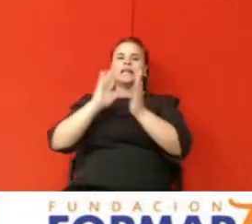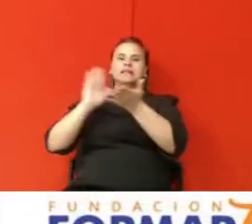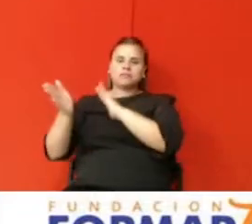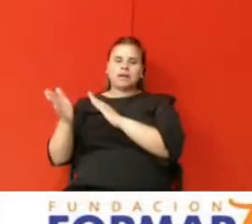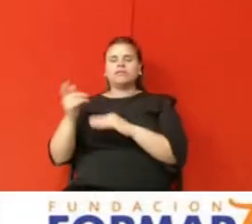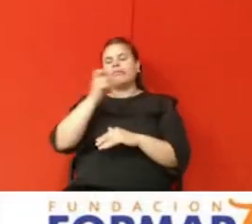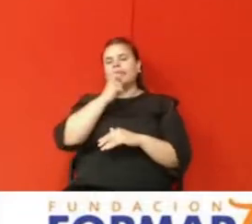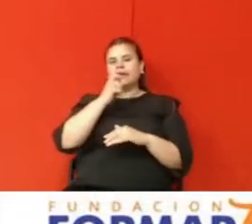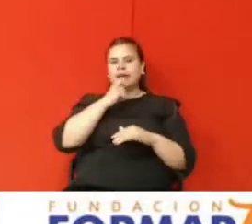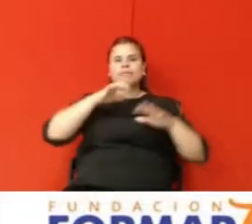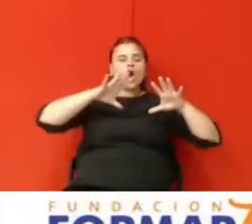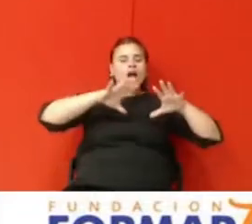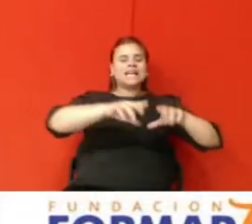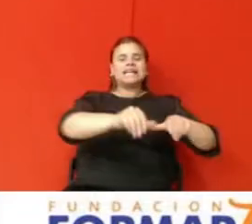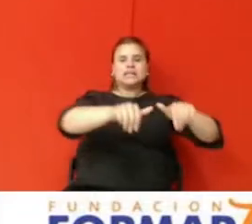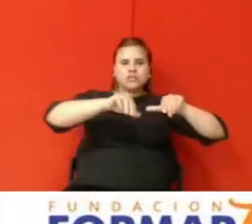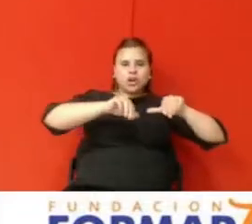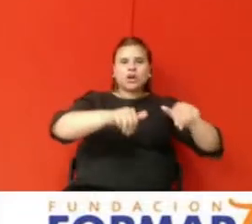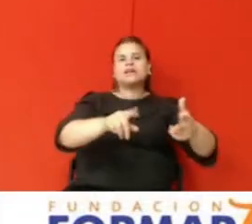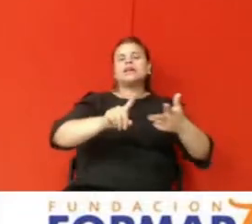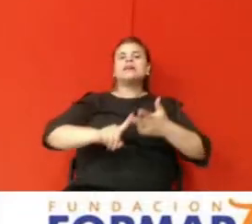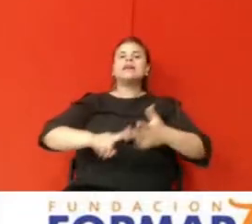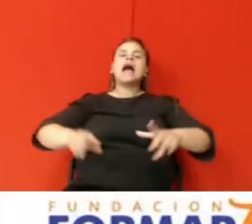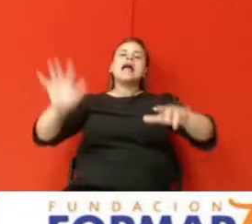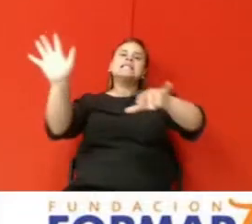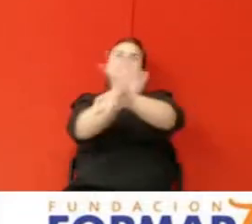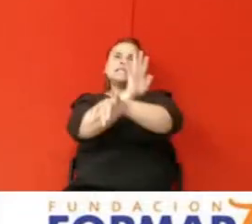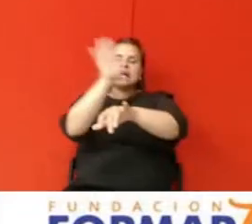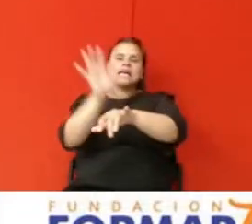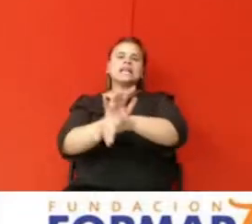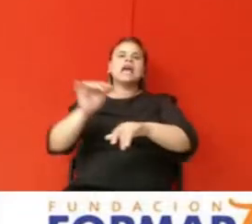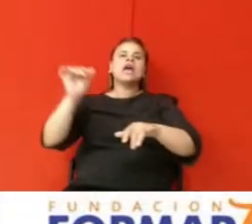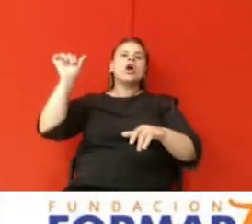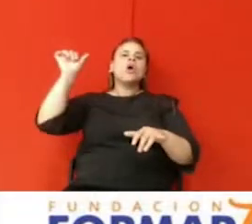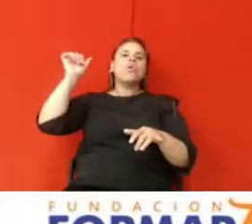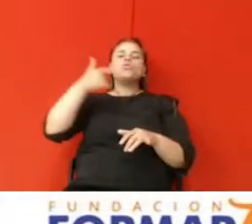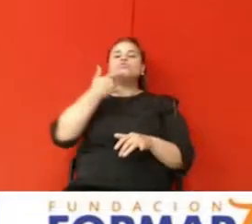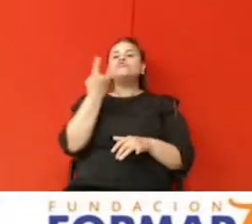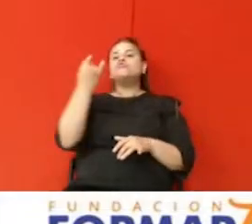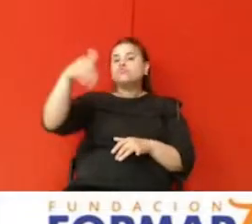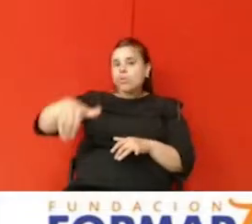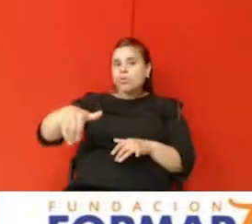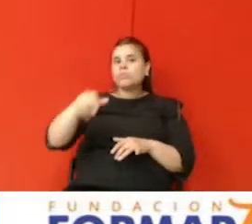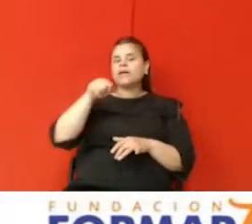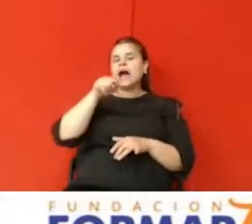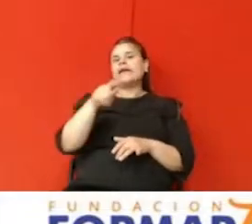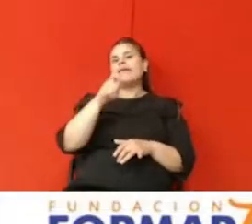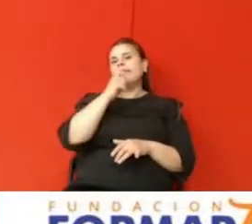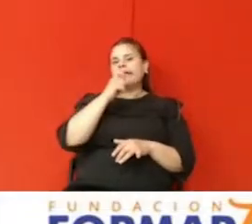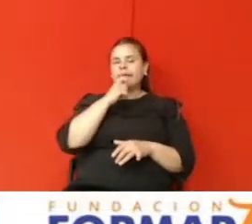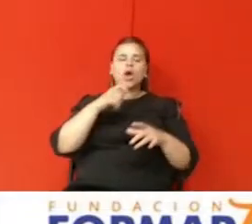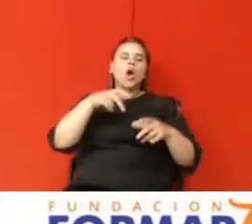Zoom, una biblioteca donde hay computadoras para poder trabajar, donde ellos hacen su